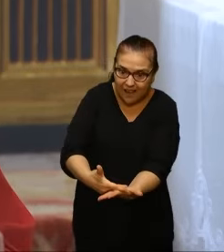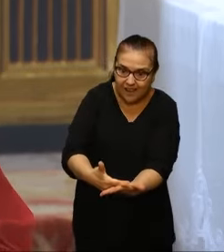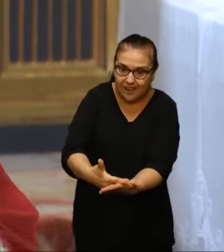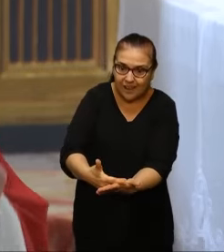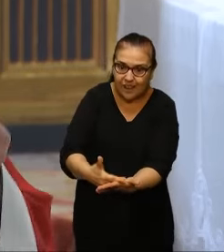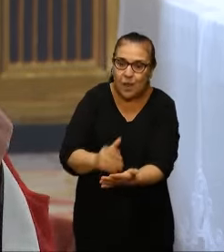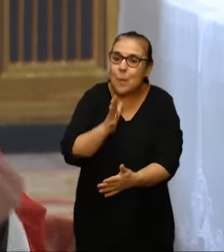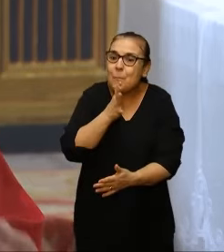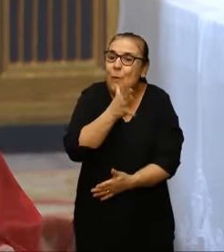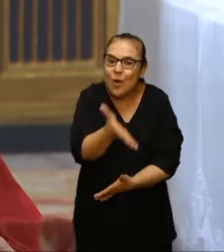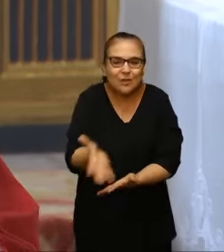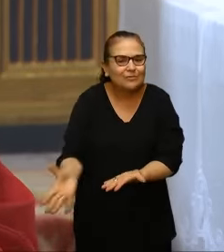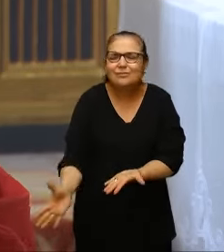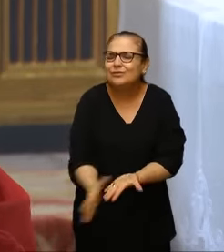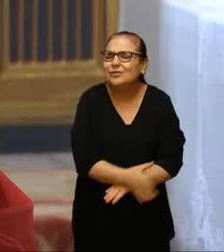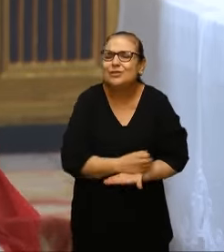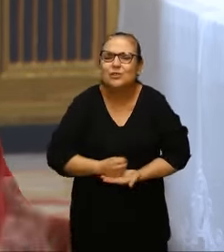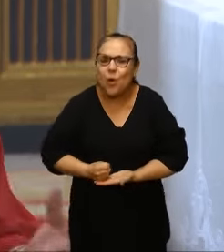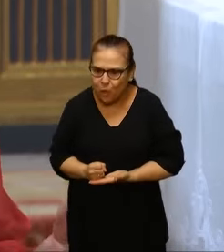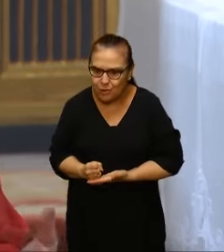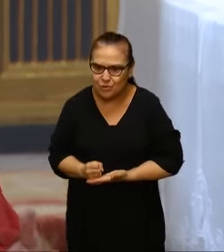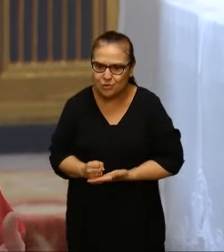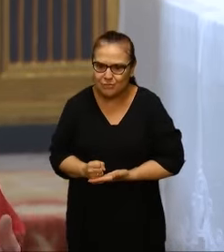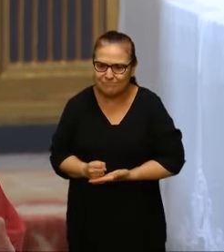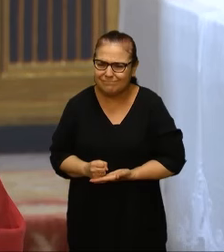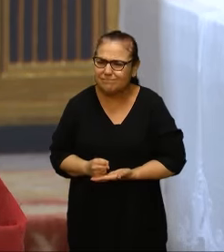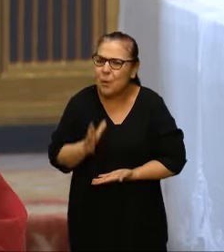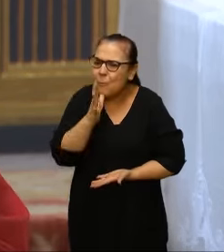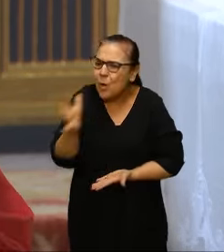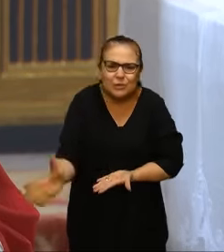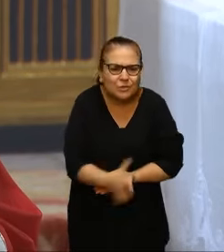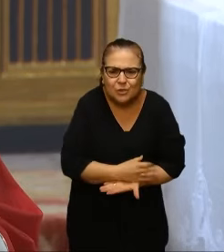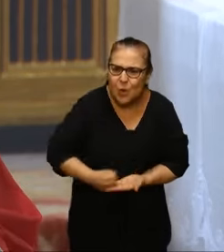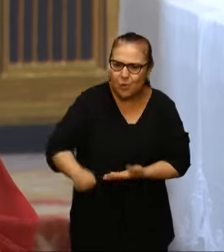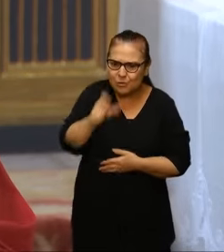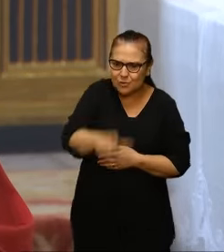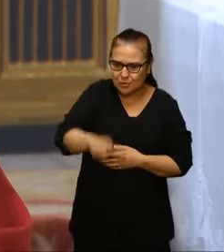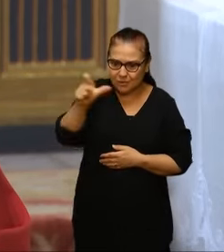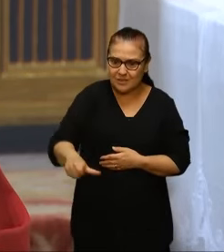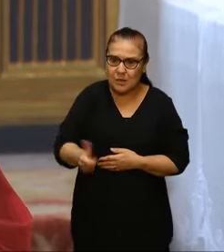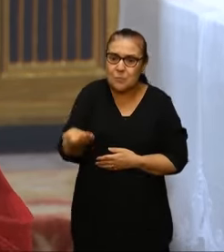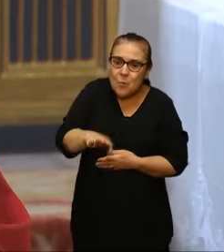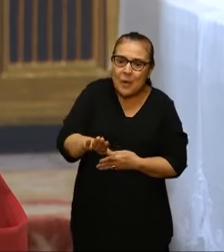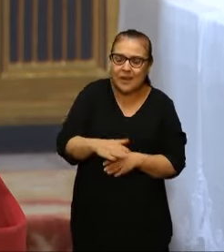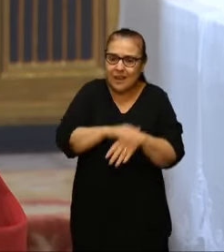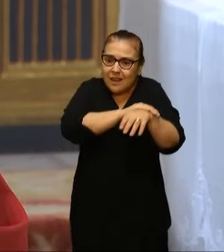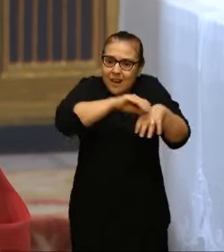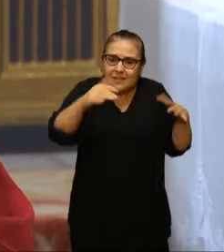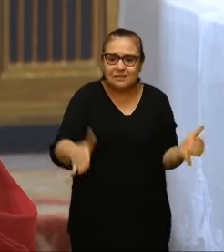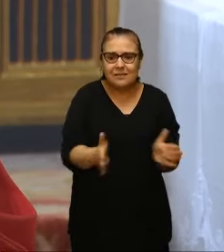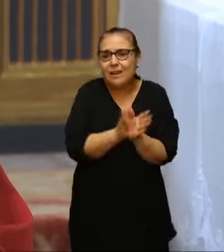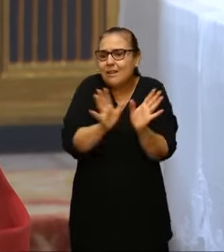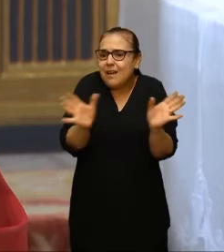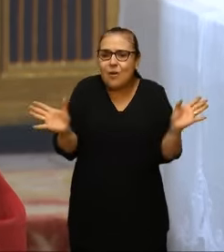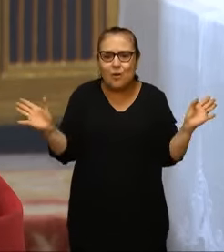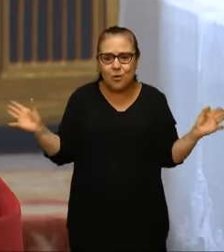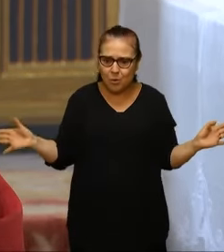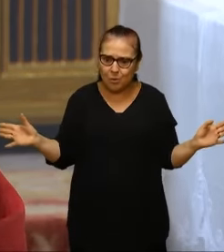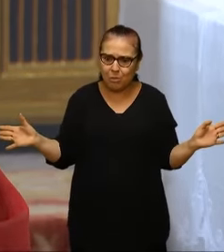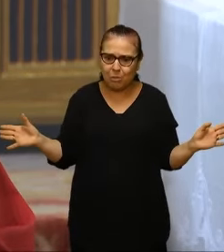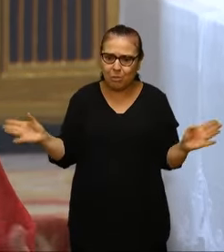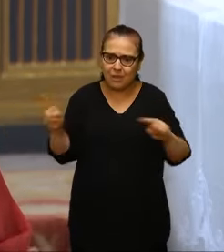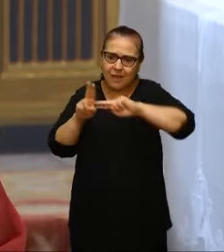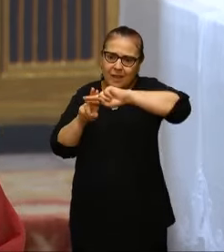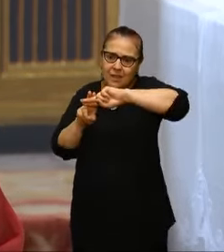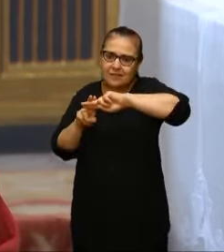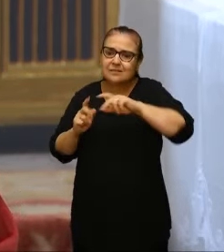queriendo decir que derramó su sangre por todos los hombres. Murió en el altar de la cruz, entregando su vida